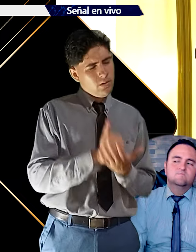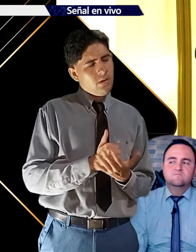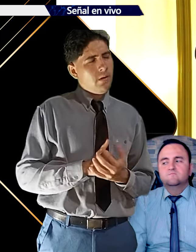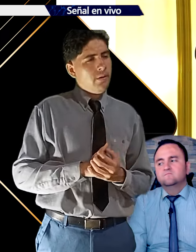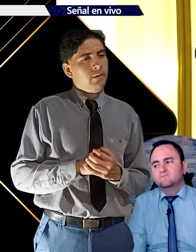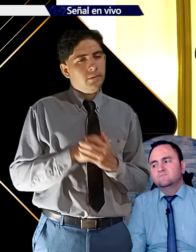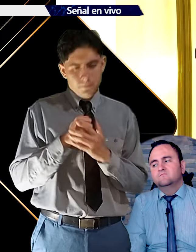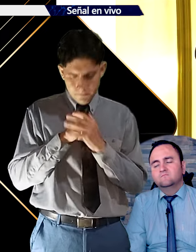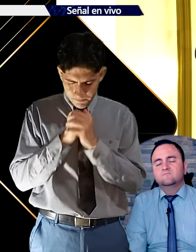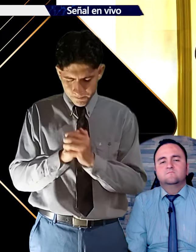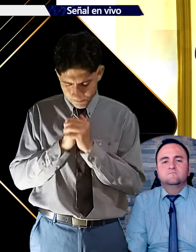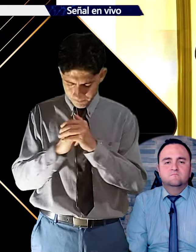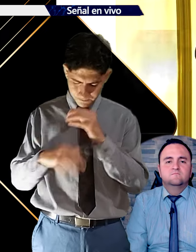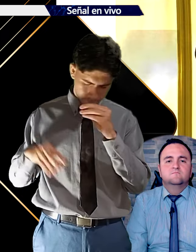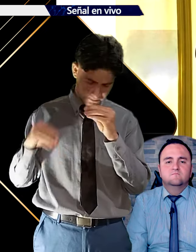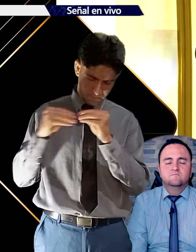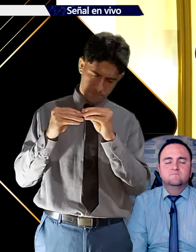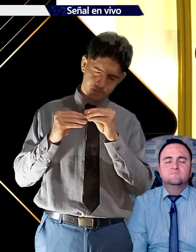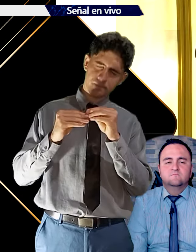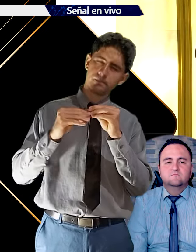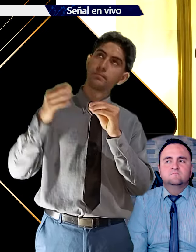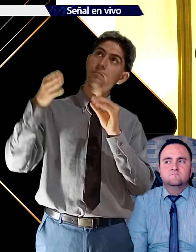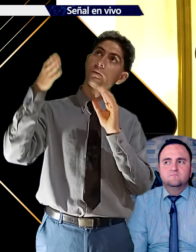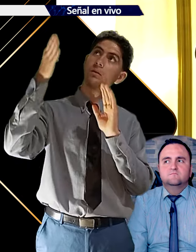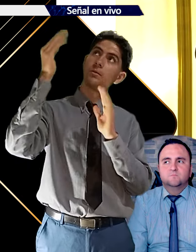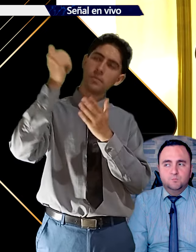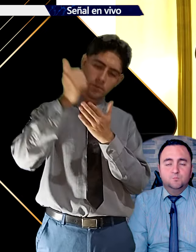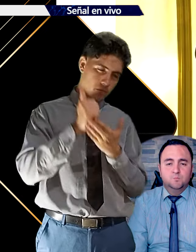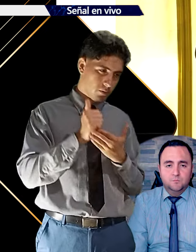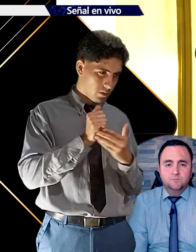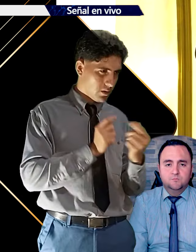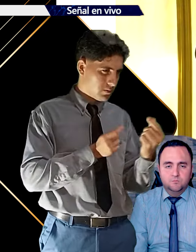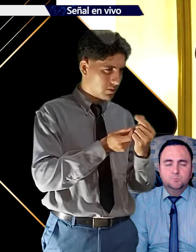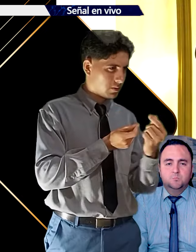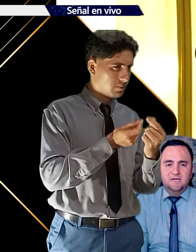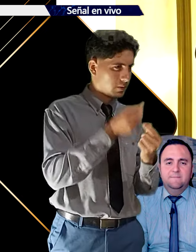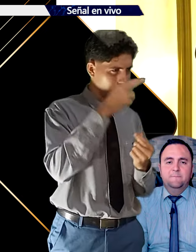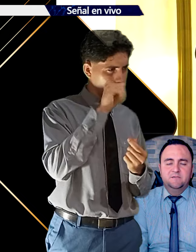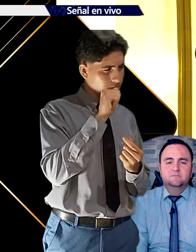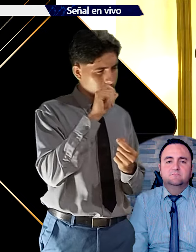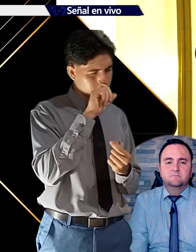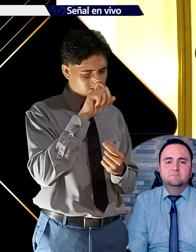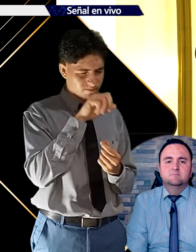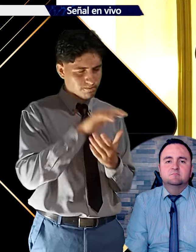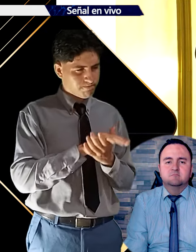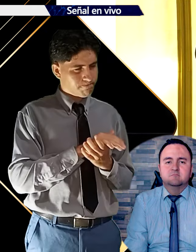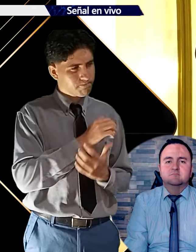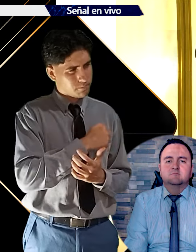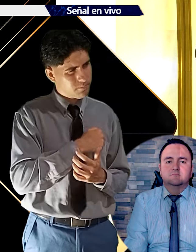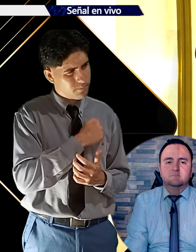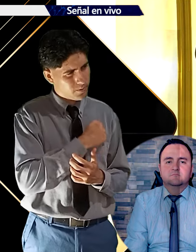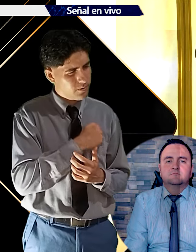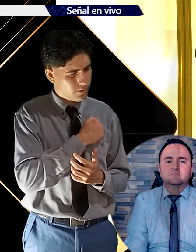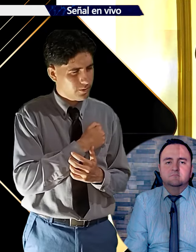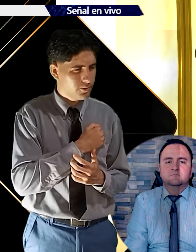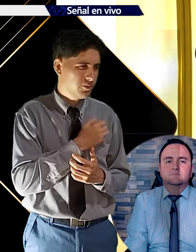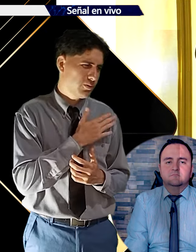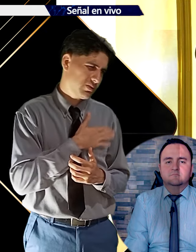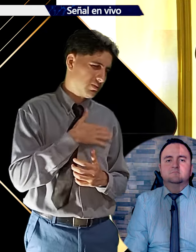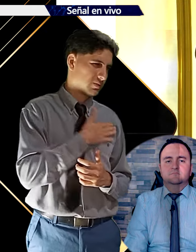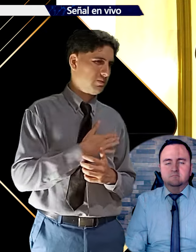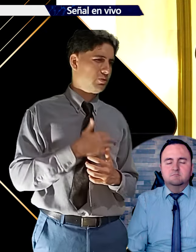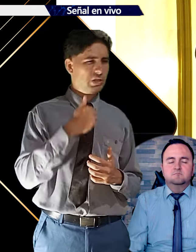Pero ese año le dije: ¿sabes qué? Este año voy a hacer varias cosas. La primera, voy a orar más para que Dios me acerque a ti y tú a mí, y voy a dejar los